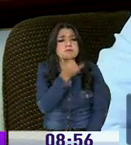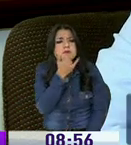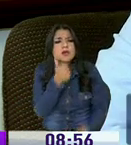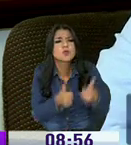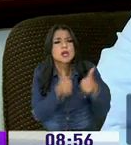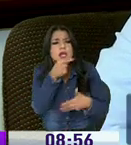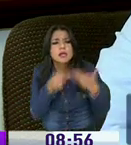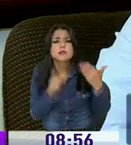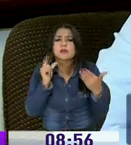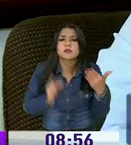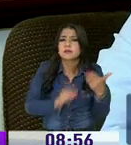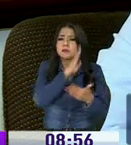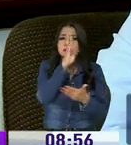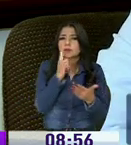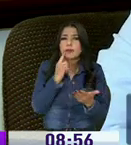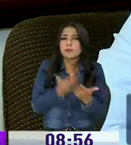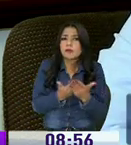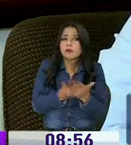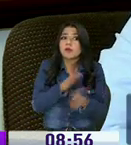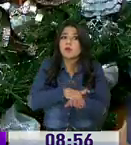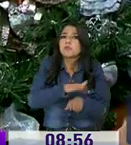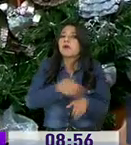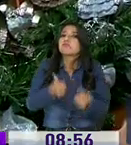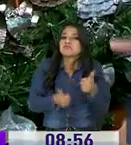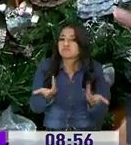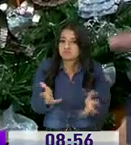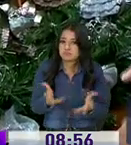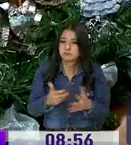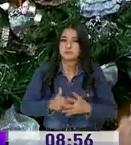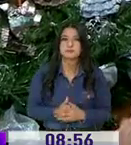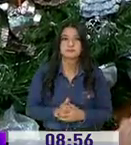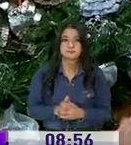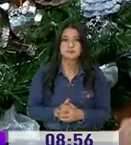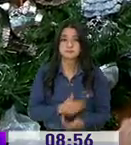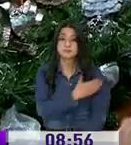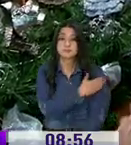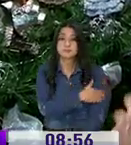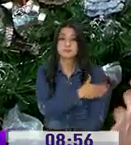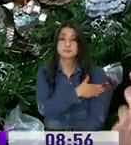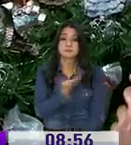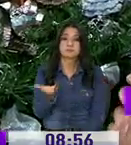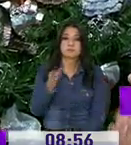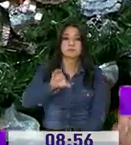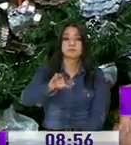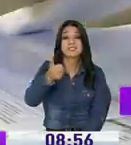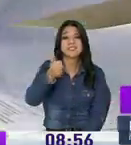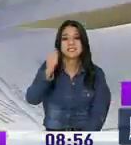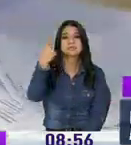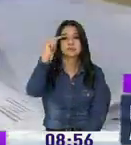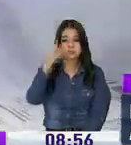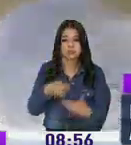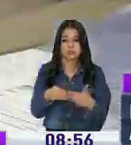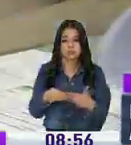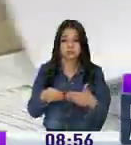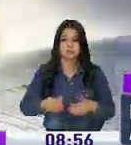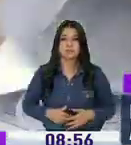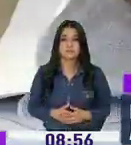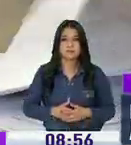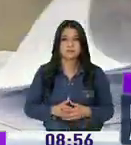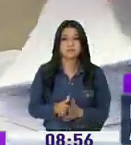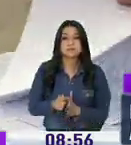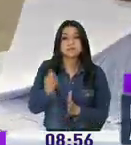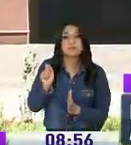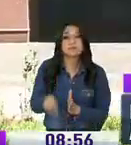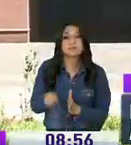uno de las personas implicadas. Se presume que por soborno se movilizaron cerca de 10 millones de dólares. La